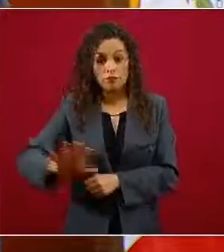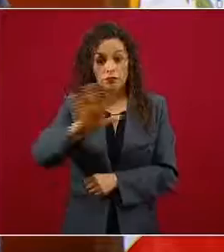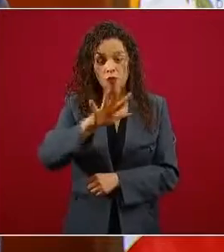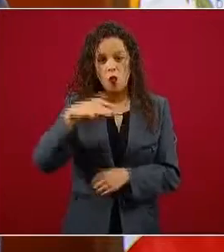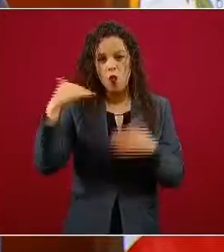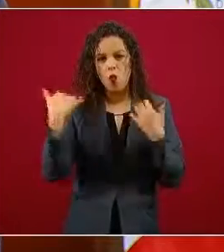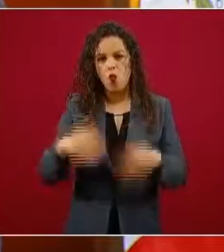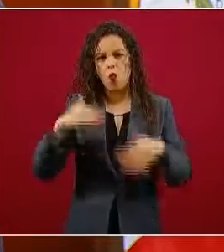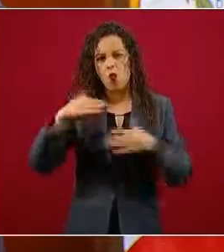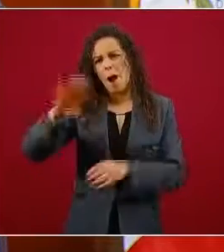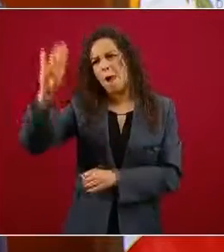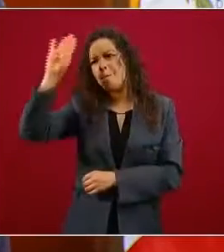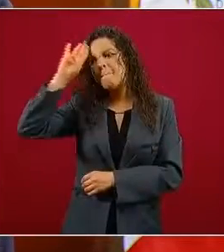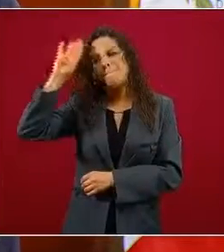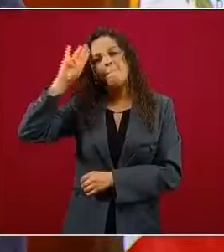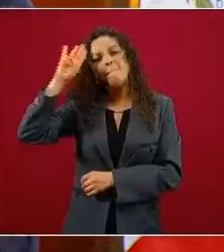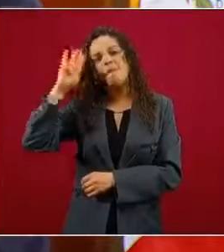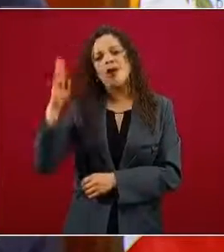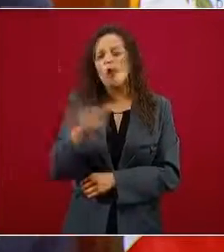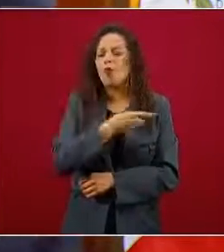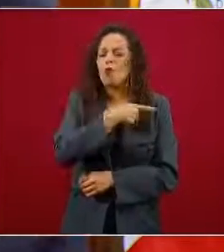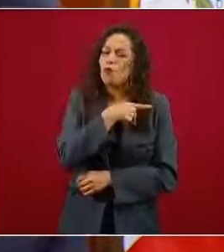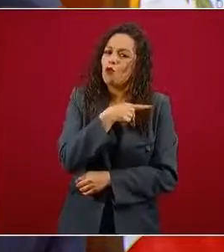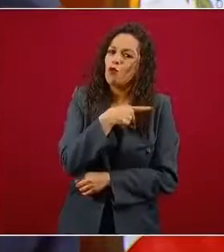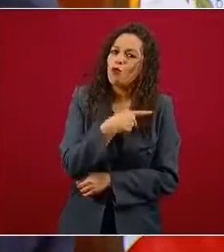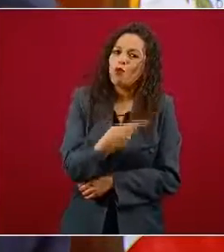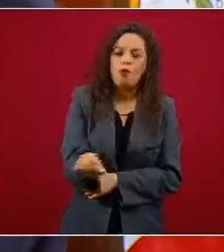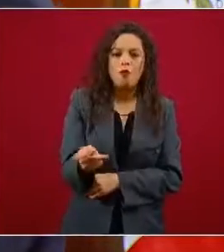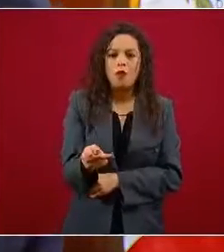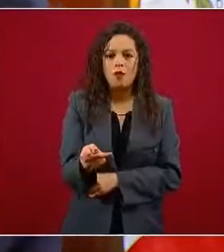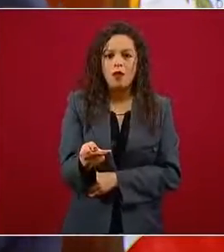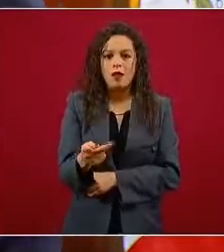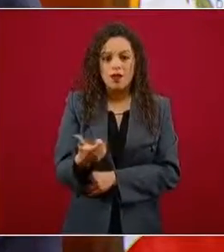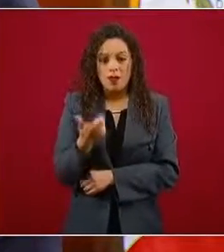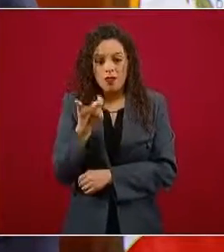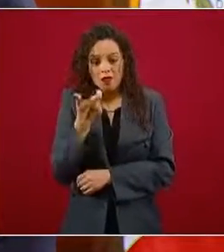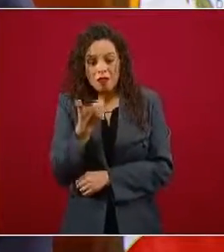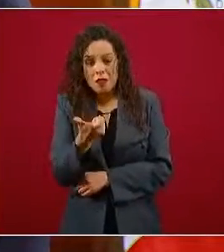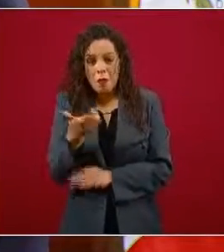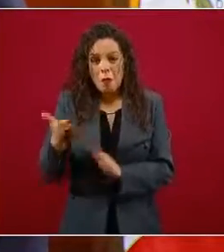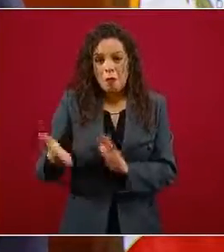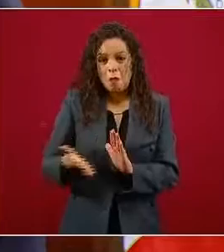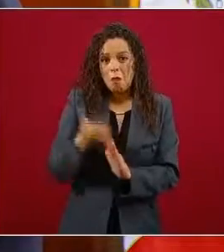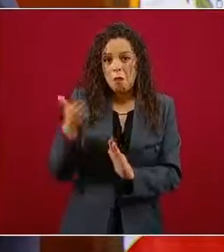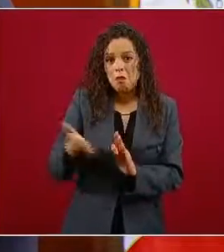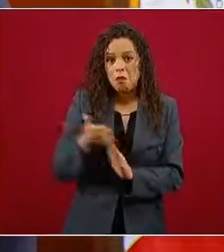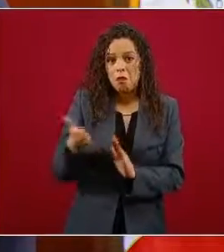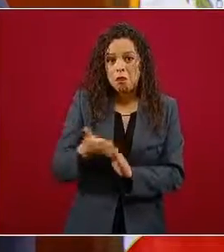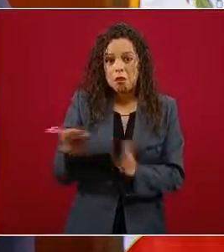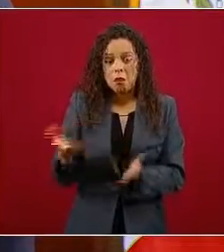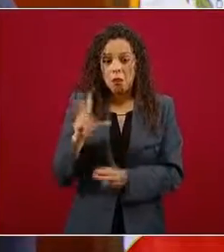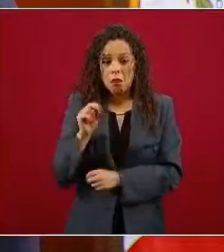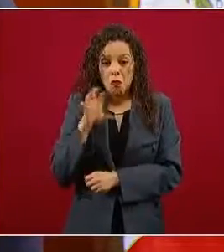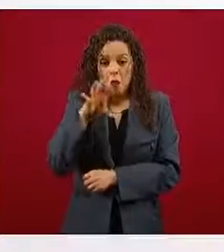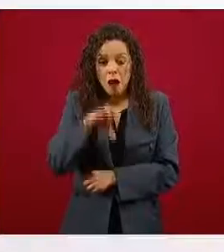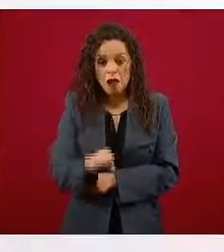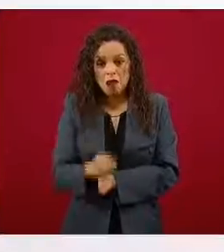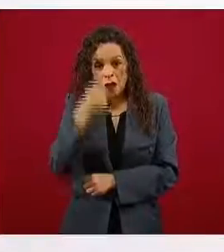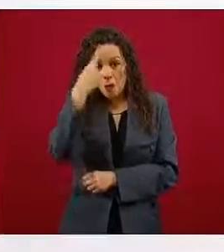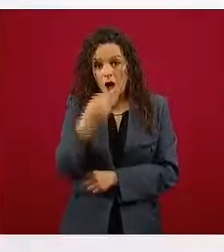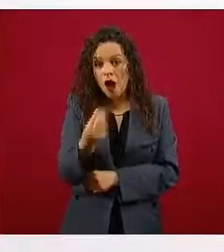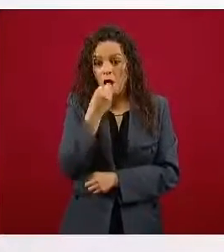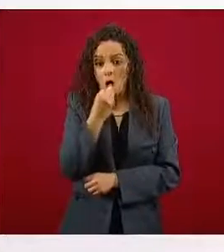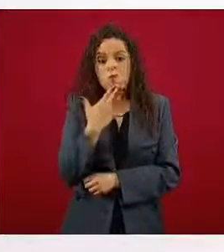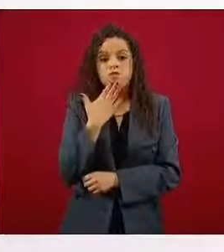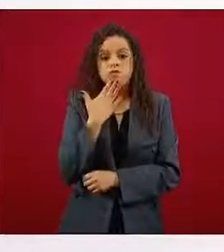pobre, cuando sus recursos apenas le alcanzan para mal comer,